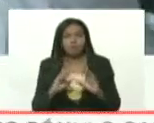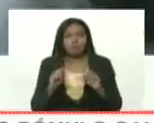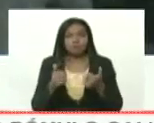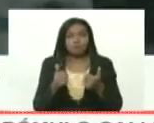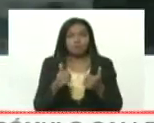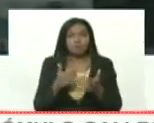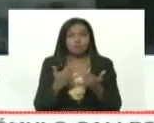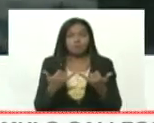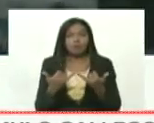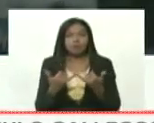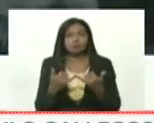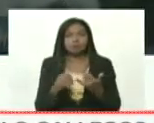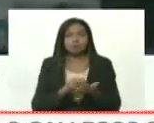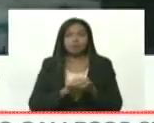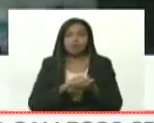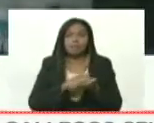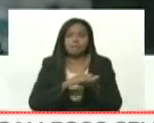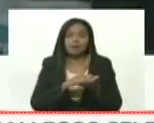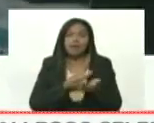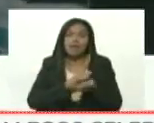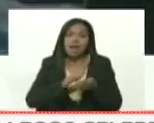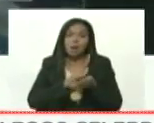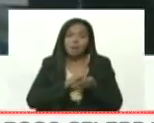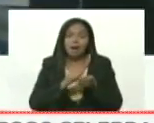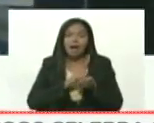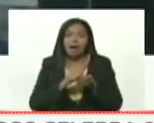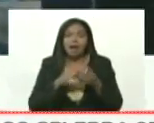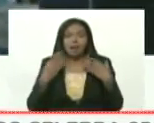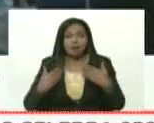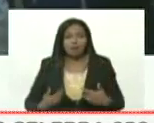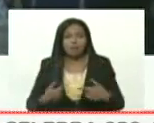línea de jabón de panela azul, el cual